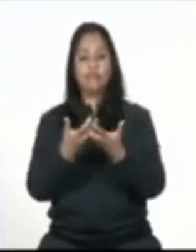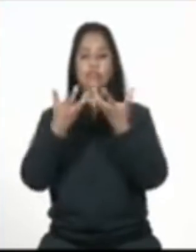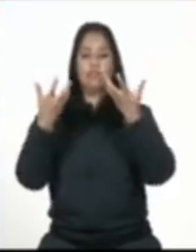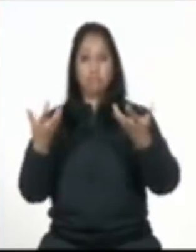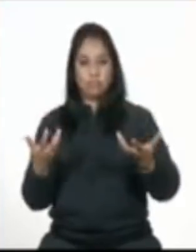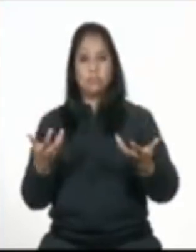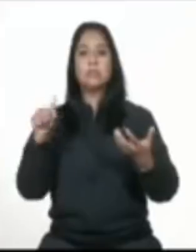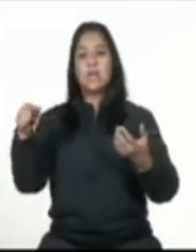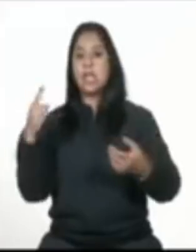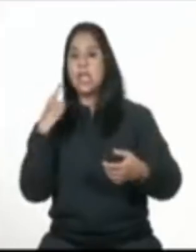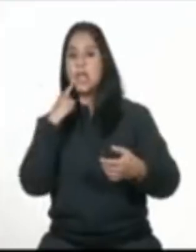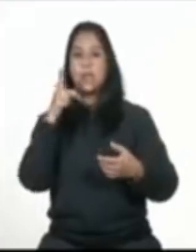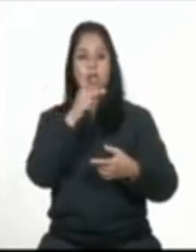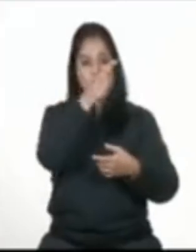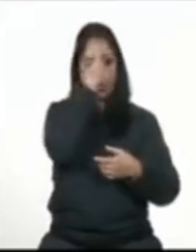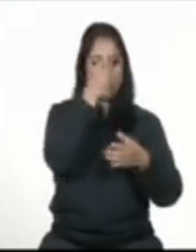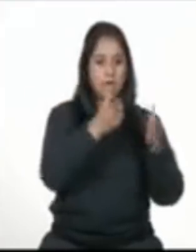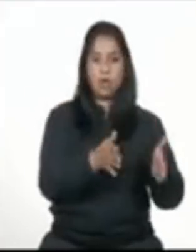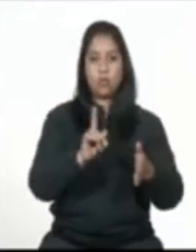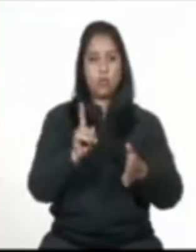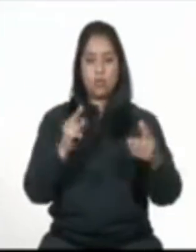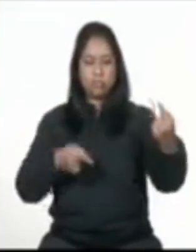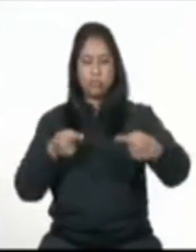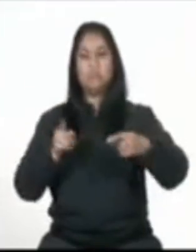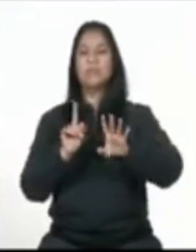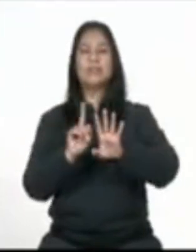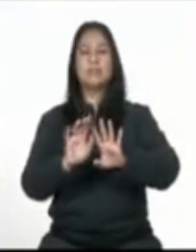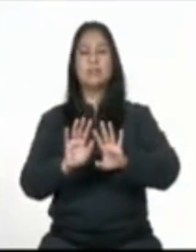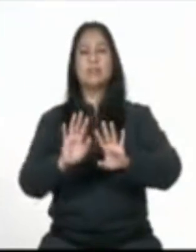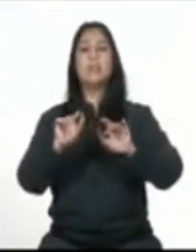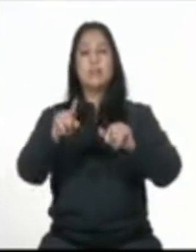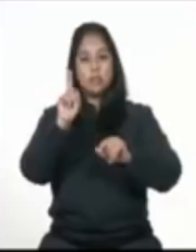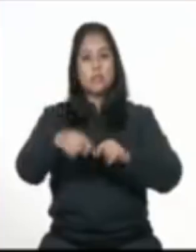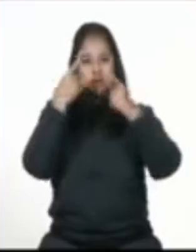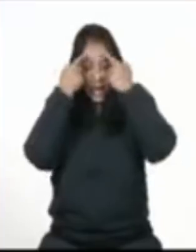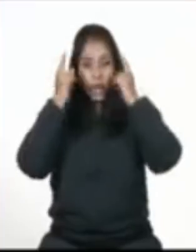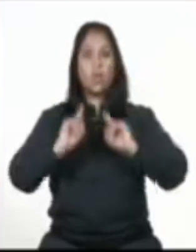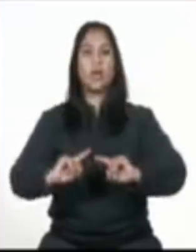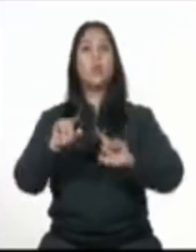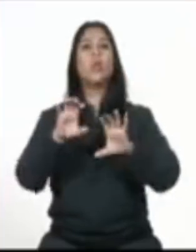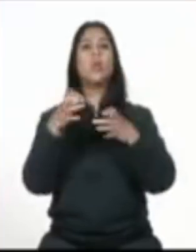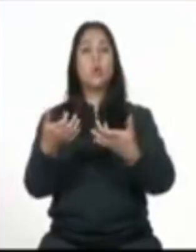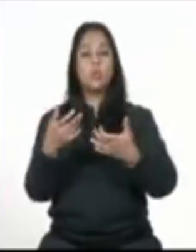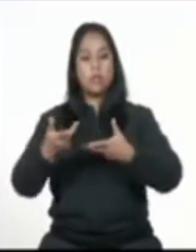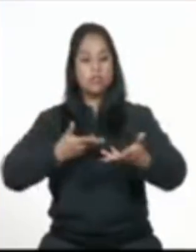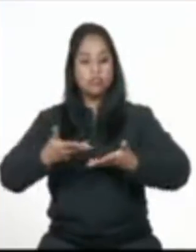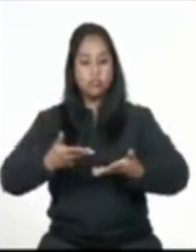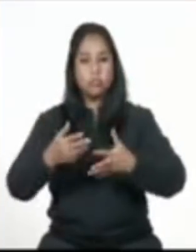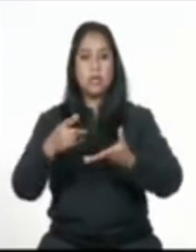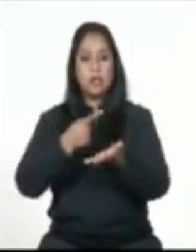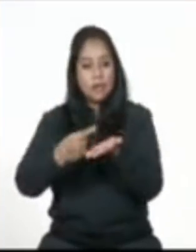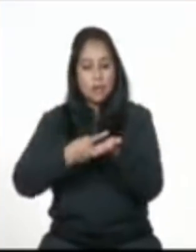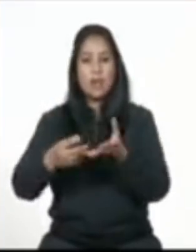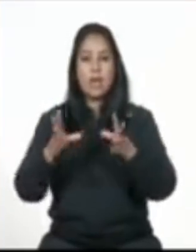clase patronal y la obrera, sino que al contrario, ponernos de acuerdo en la forma en la que van a operar este cierre, de manera tal